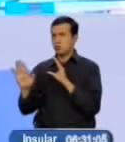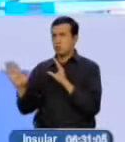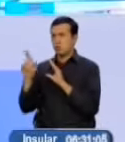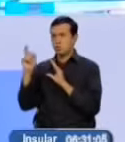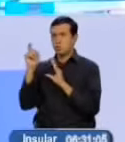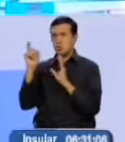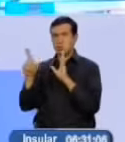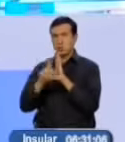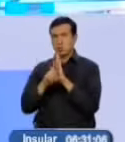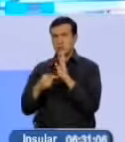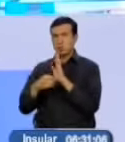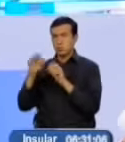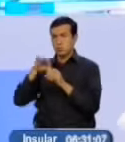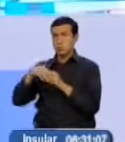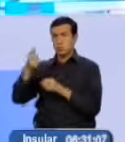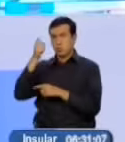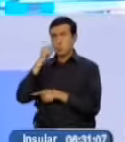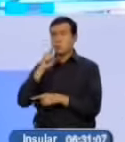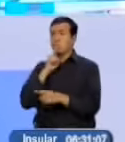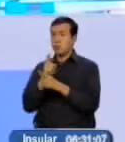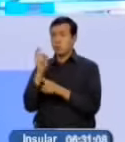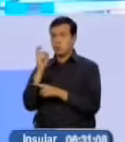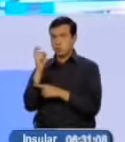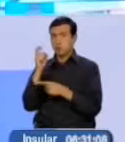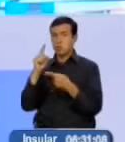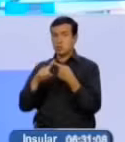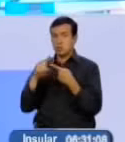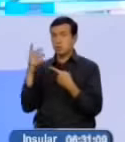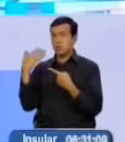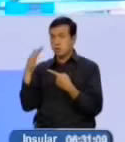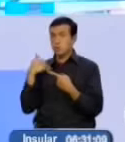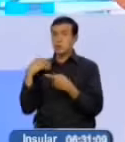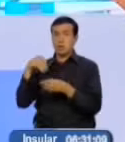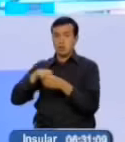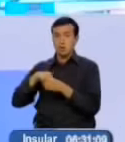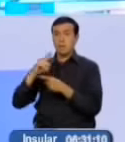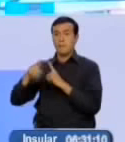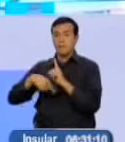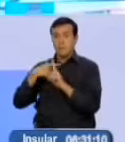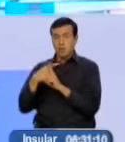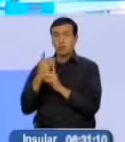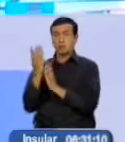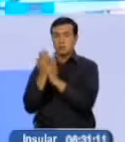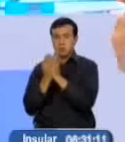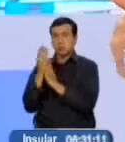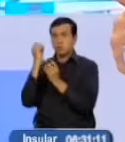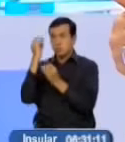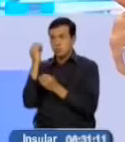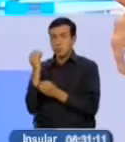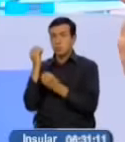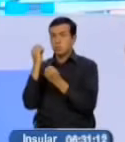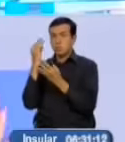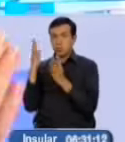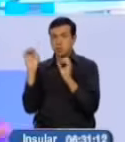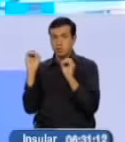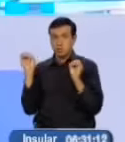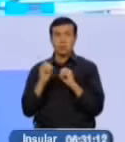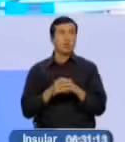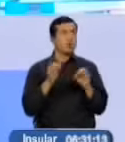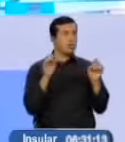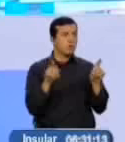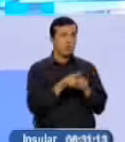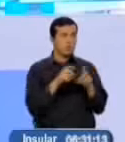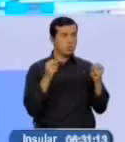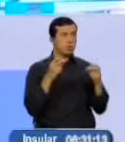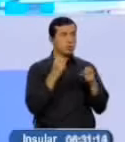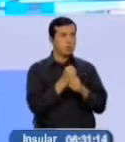tener, de acuerdo a la ley que votamos ayer, tienen que tener patrimonio, reservas técnicas complementarias de servicios reportados y no reportados. O sea, tal cual como se manejan las